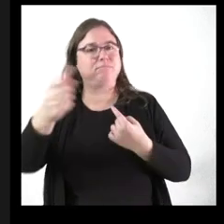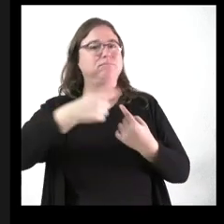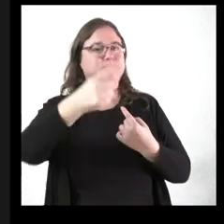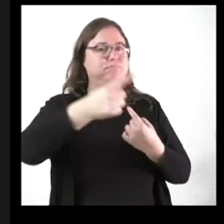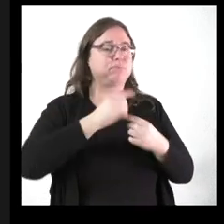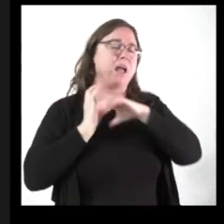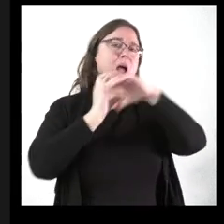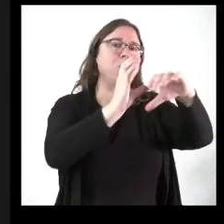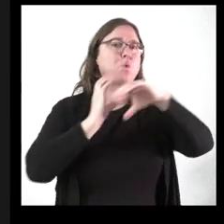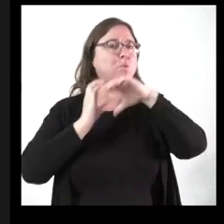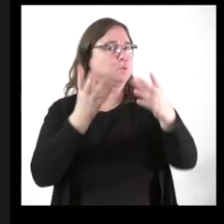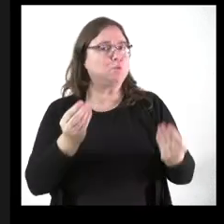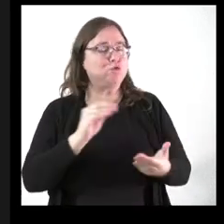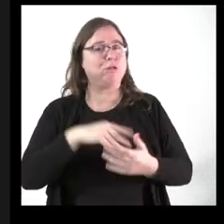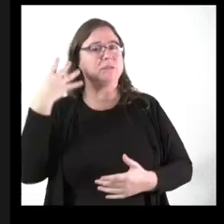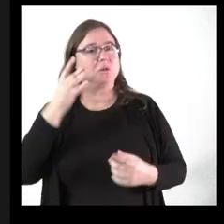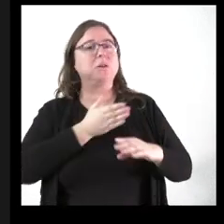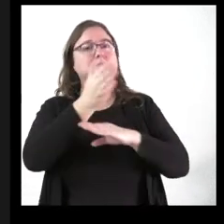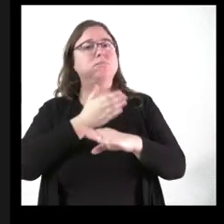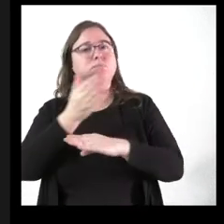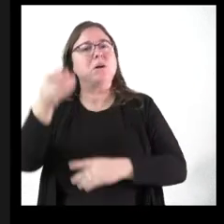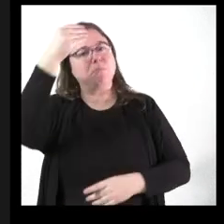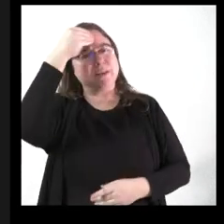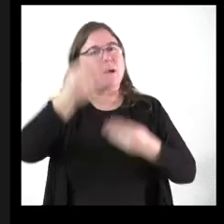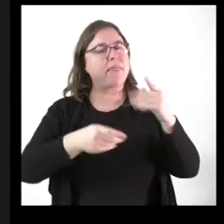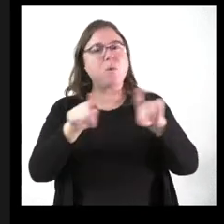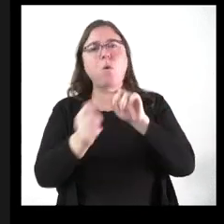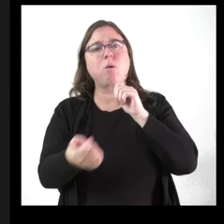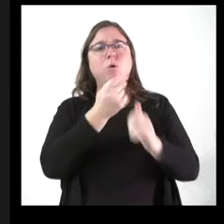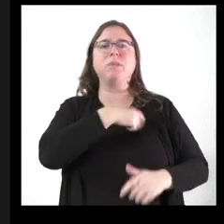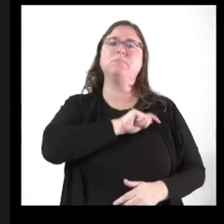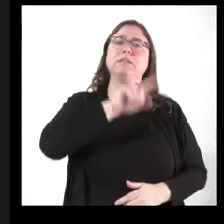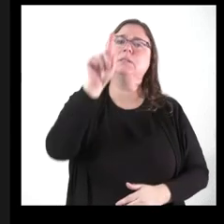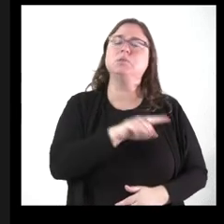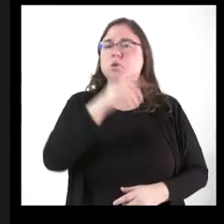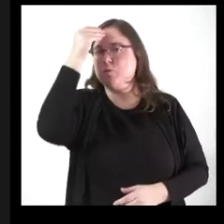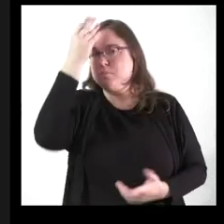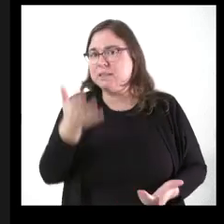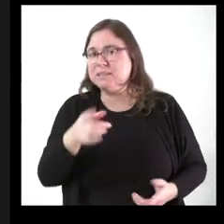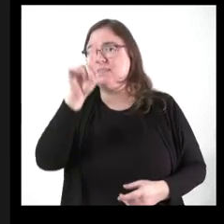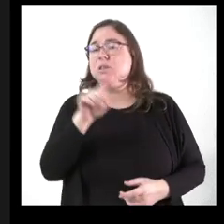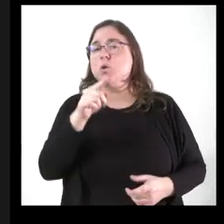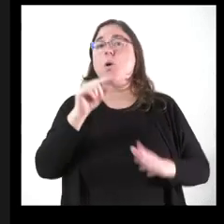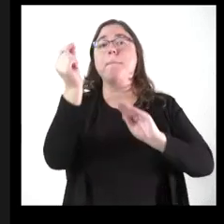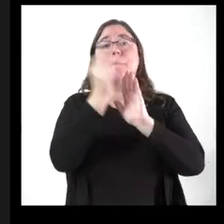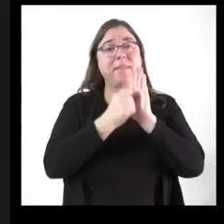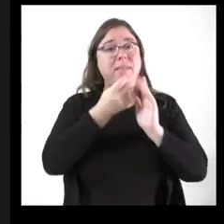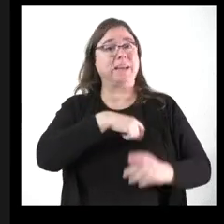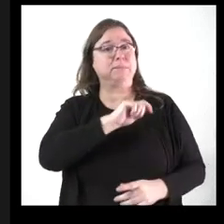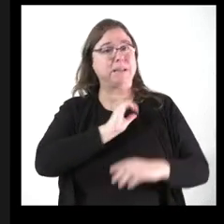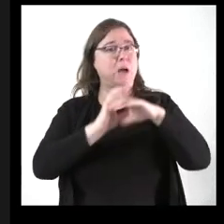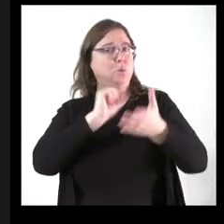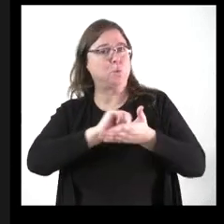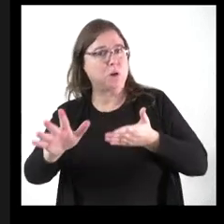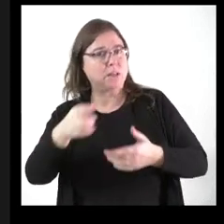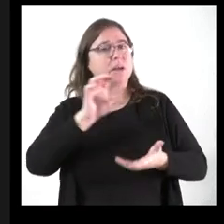universitarios que van de unas ciudades a otras en Castilla y un recurrentemente no sé si la gente que plantea acompañar esa medida del gobierno de España para dar